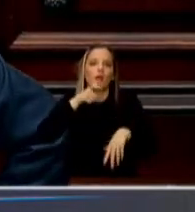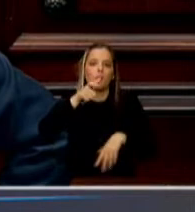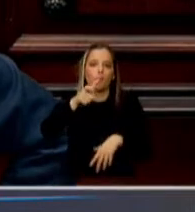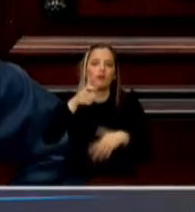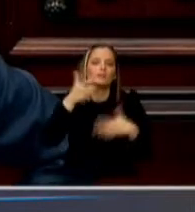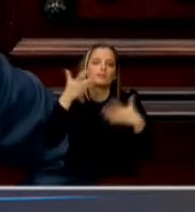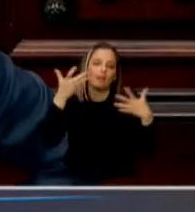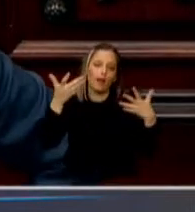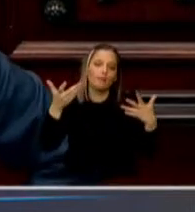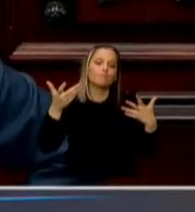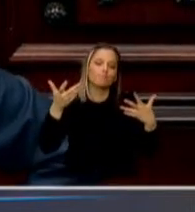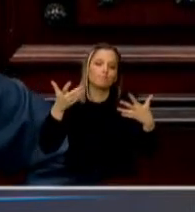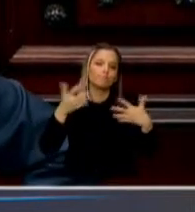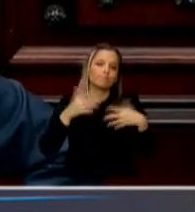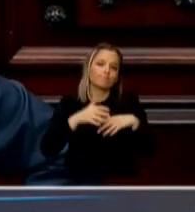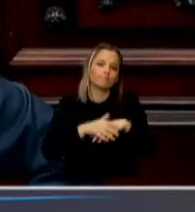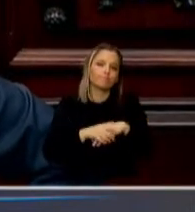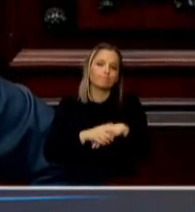¿El lunes?